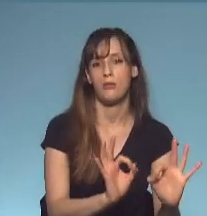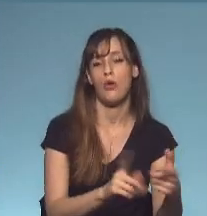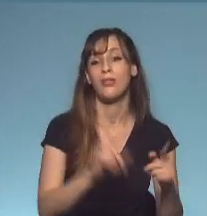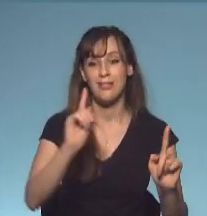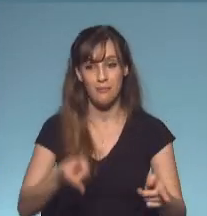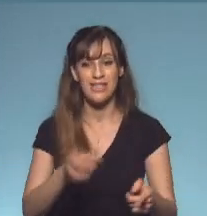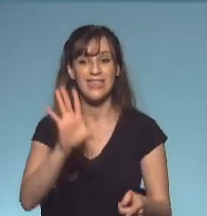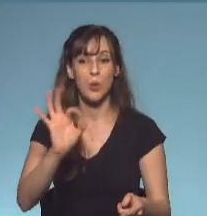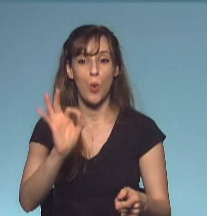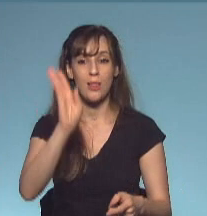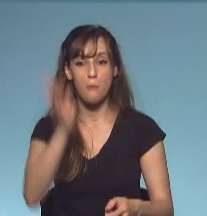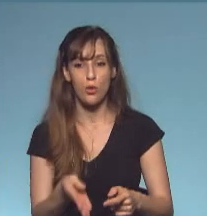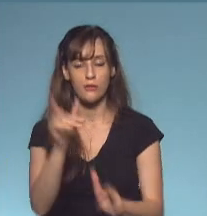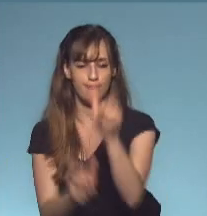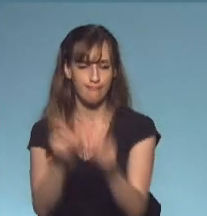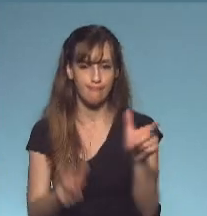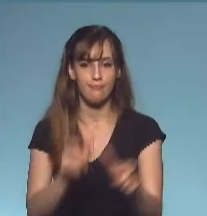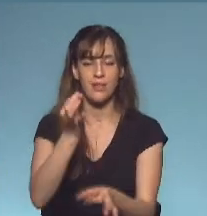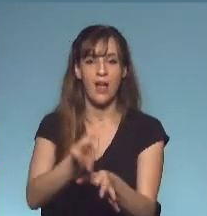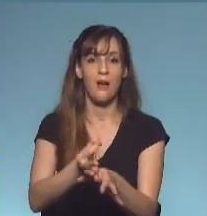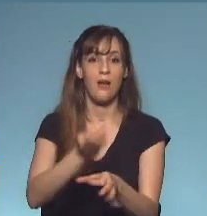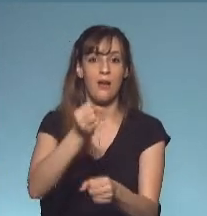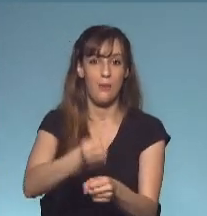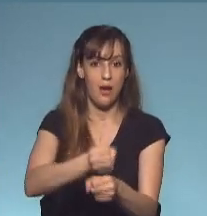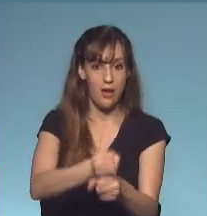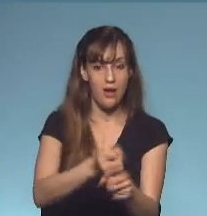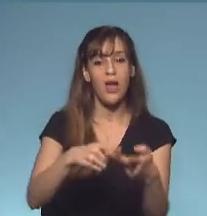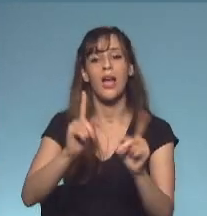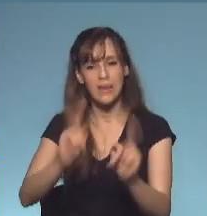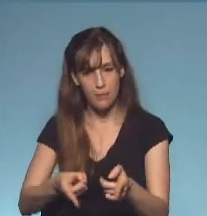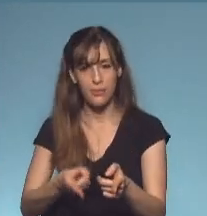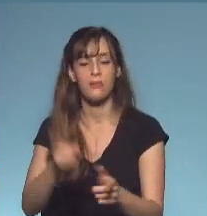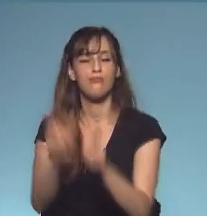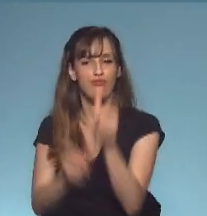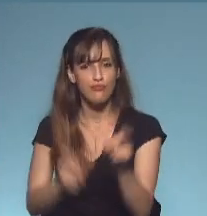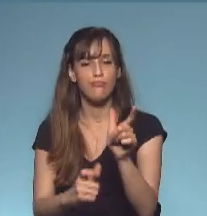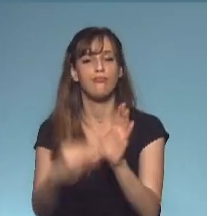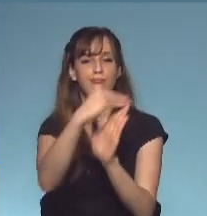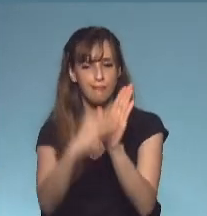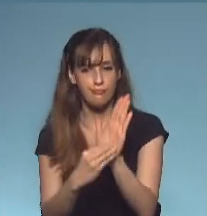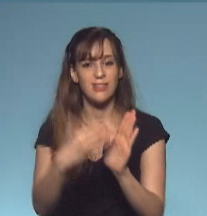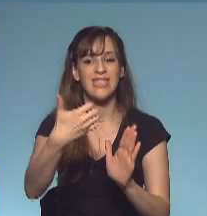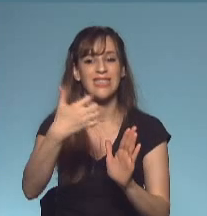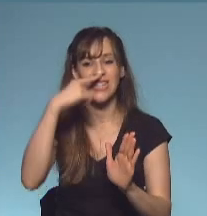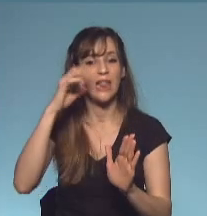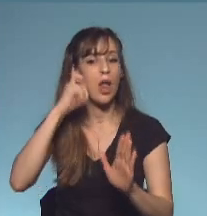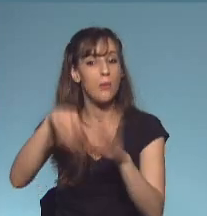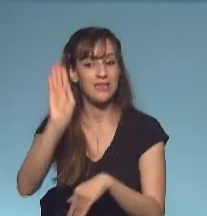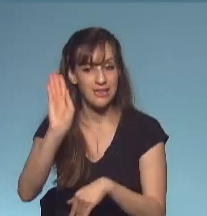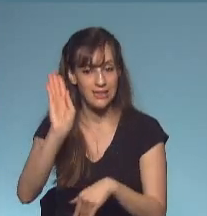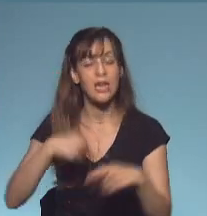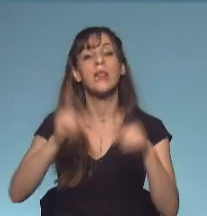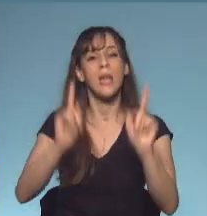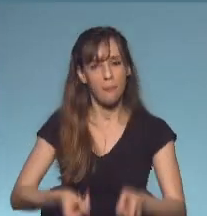de la educación, todos los inscriptos mayores de 70 años y todos los inscriptos